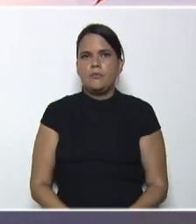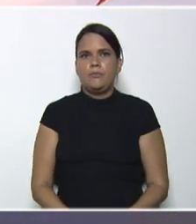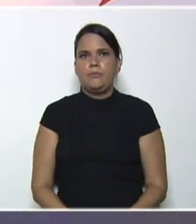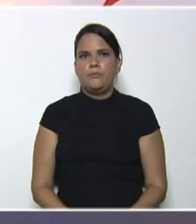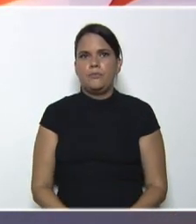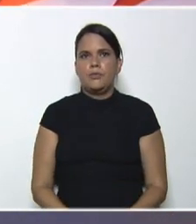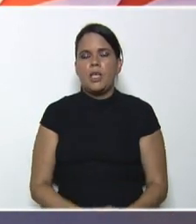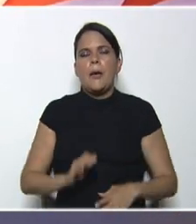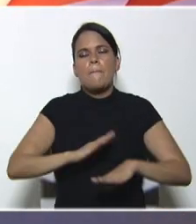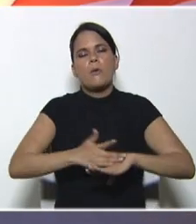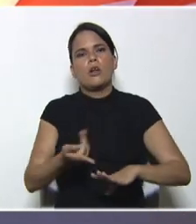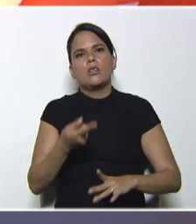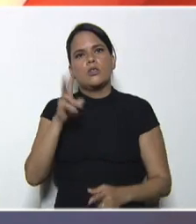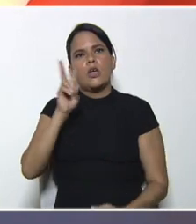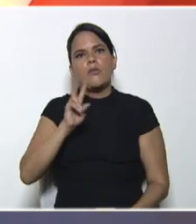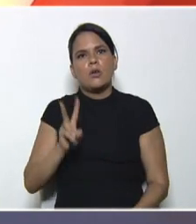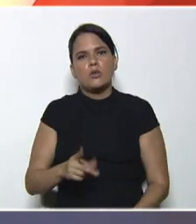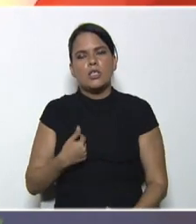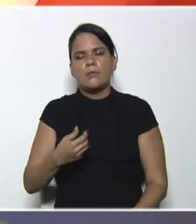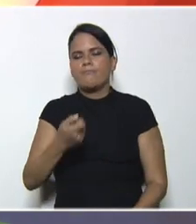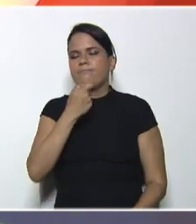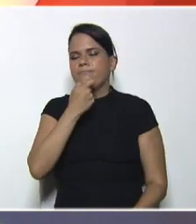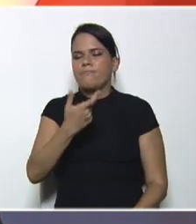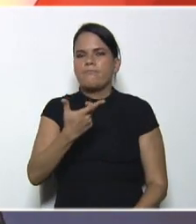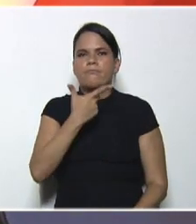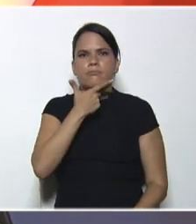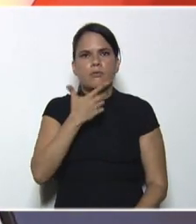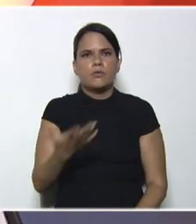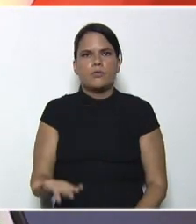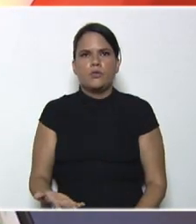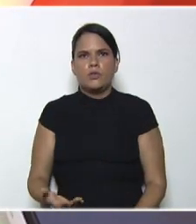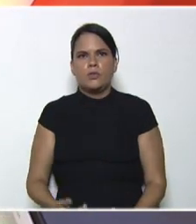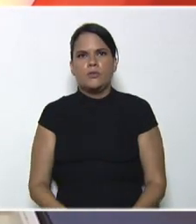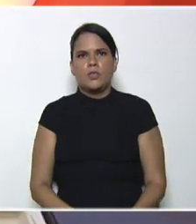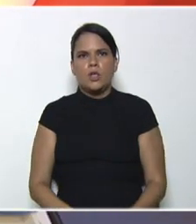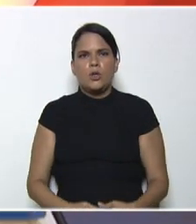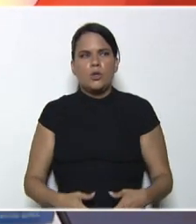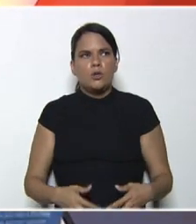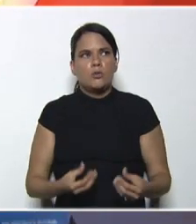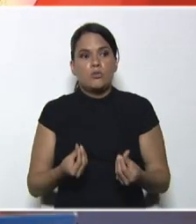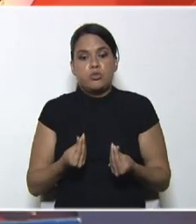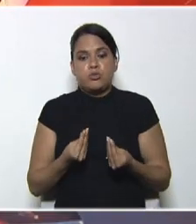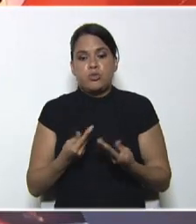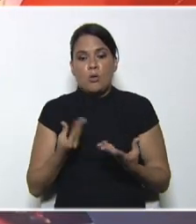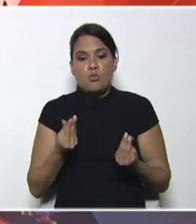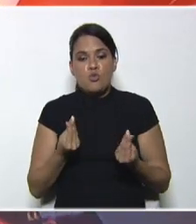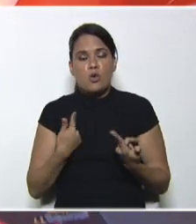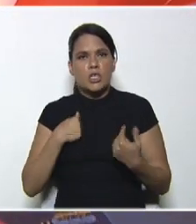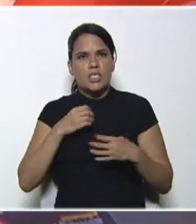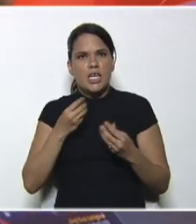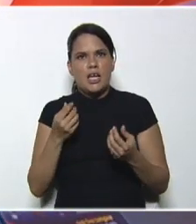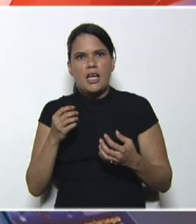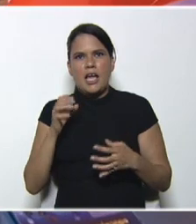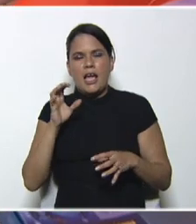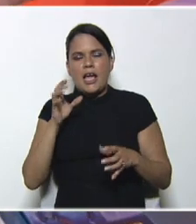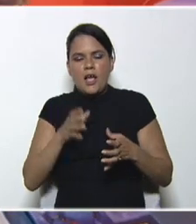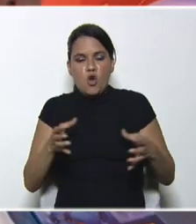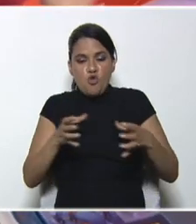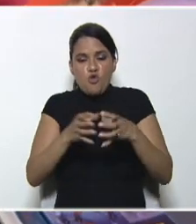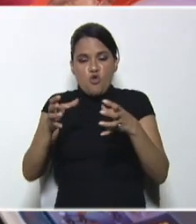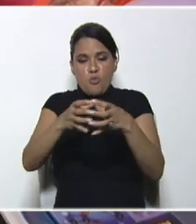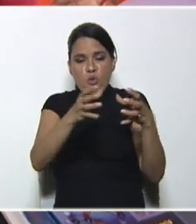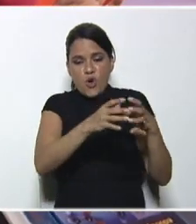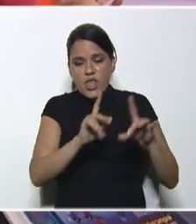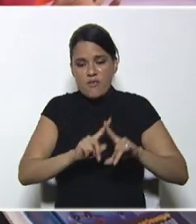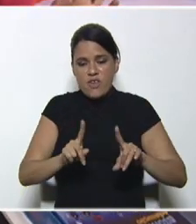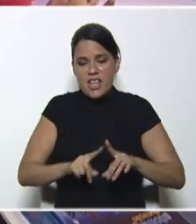Es por eso que Venezuela es tan maravillosa, rica en especies, que es única en